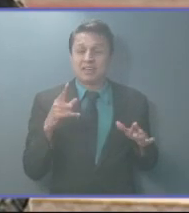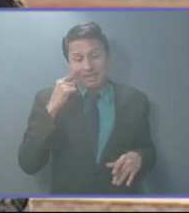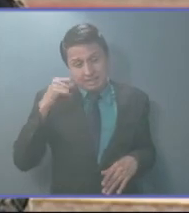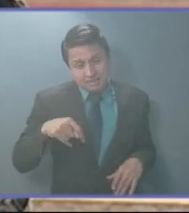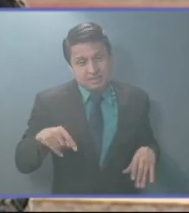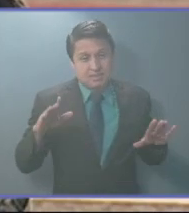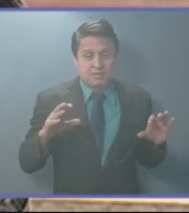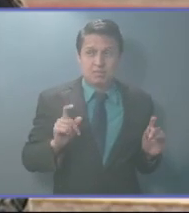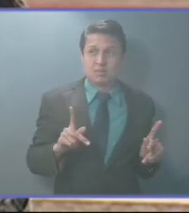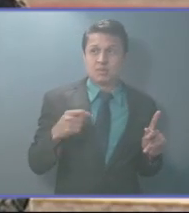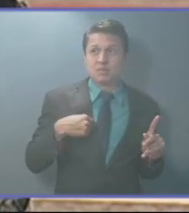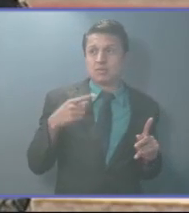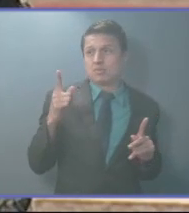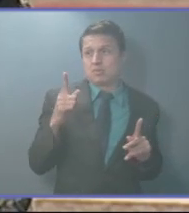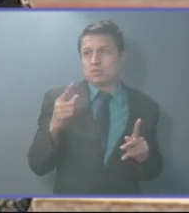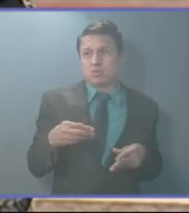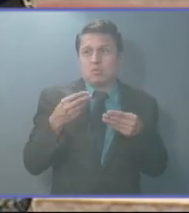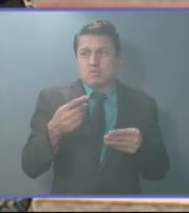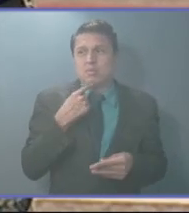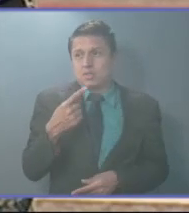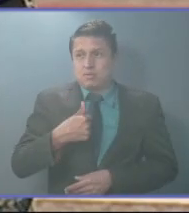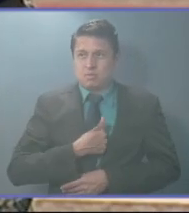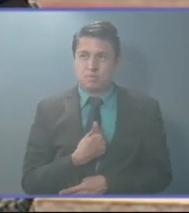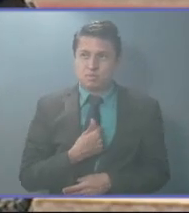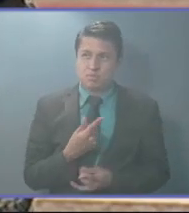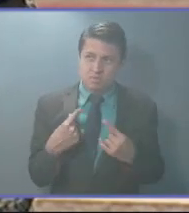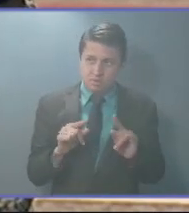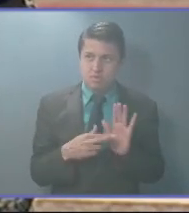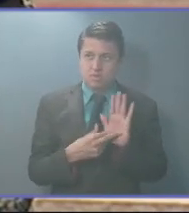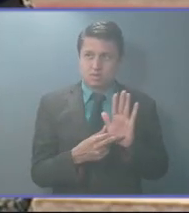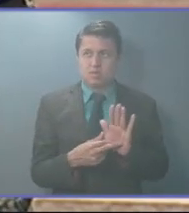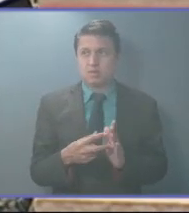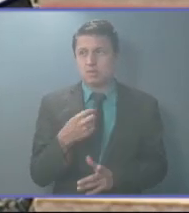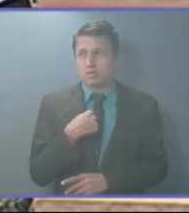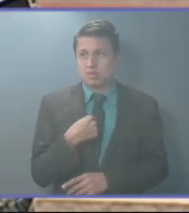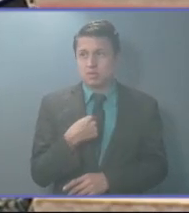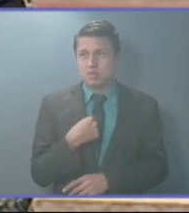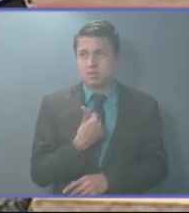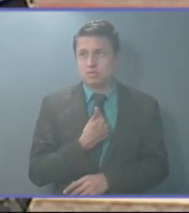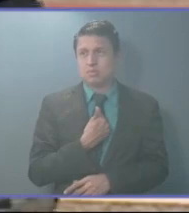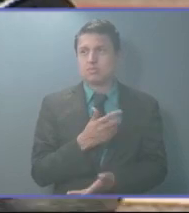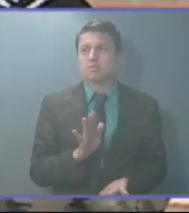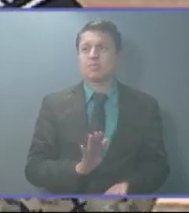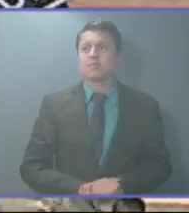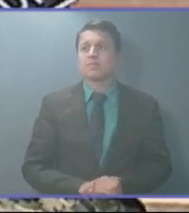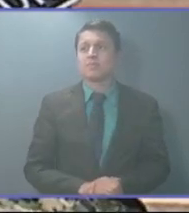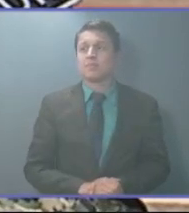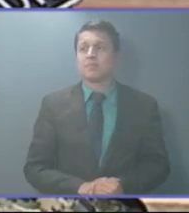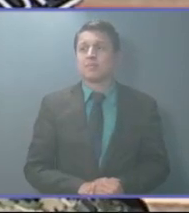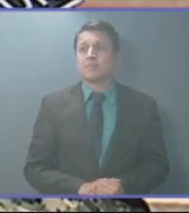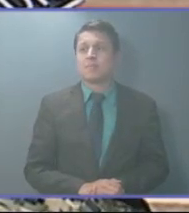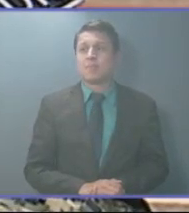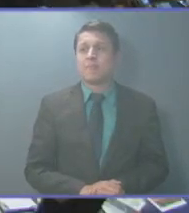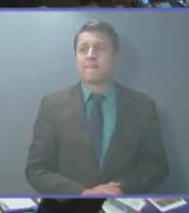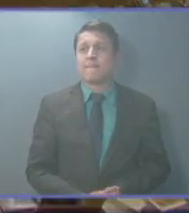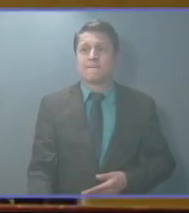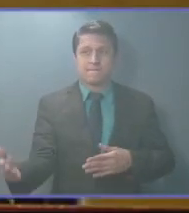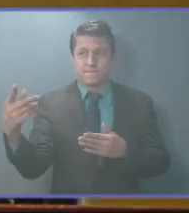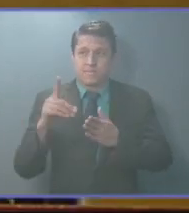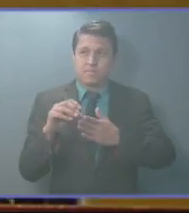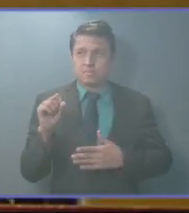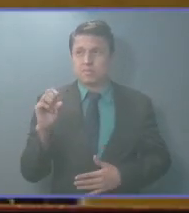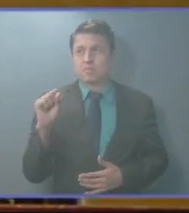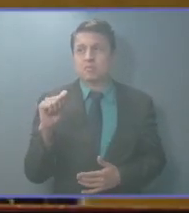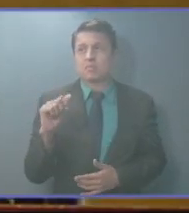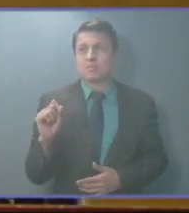yo no me de leyes para para ir a representar me a mí mismo diputada karina